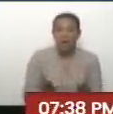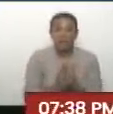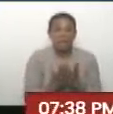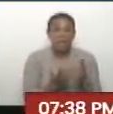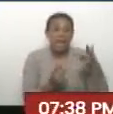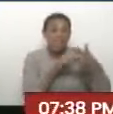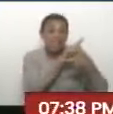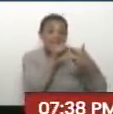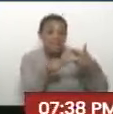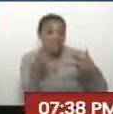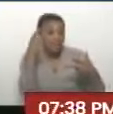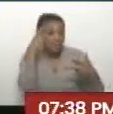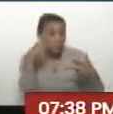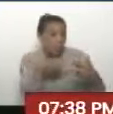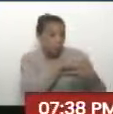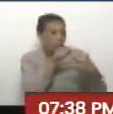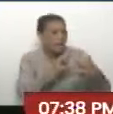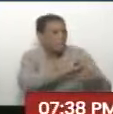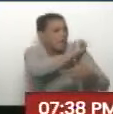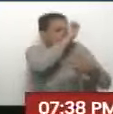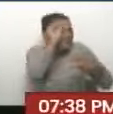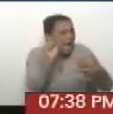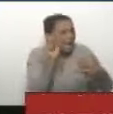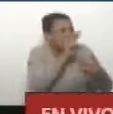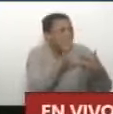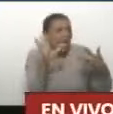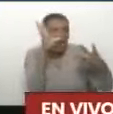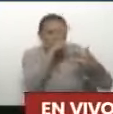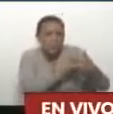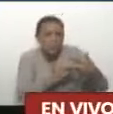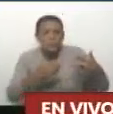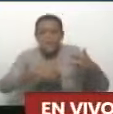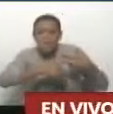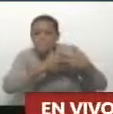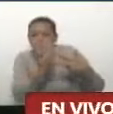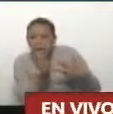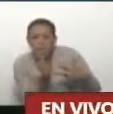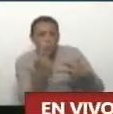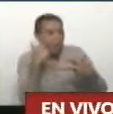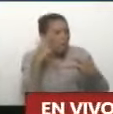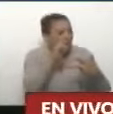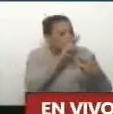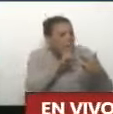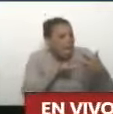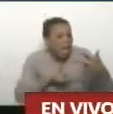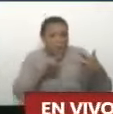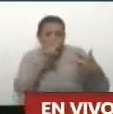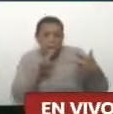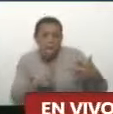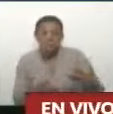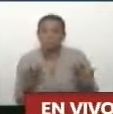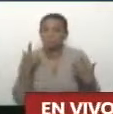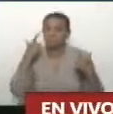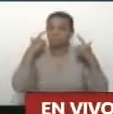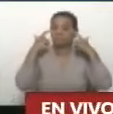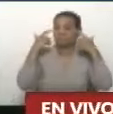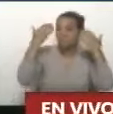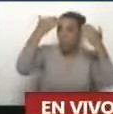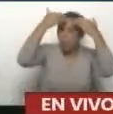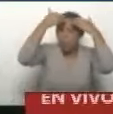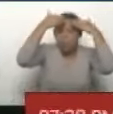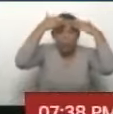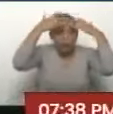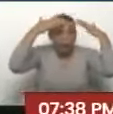de a tres libros por día en la mañana temprano en la noche en la madrugada De verdad he tenido una fiesta